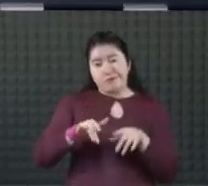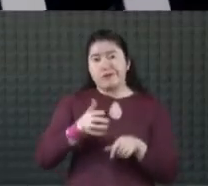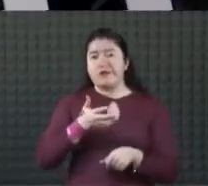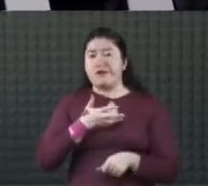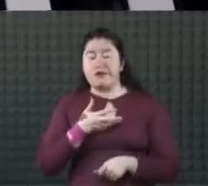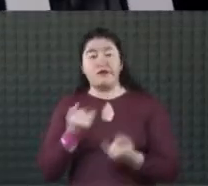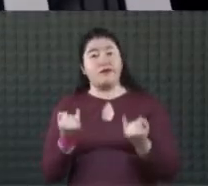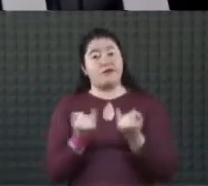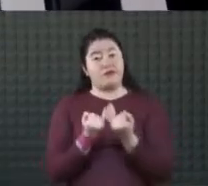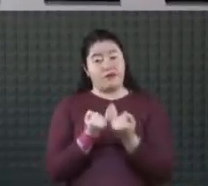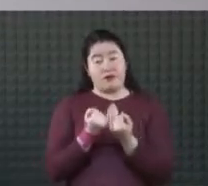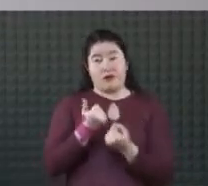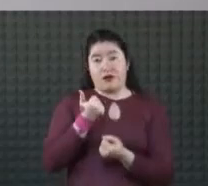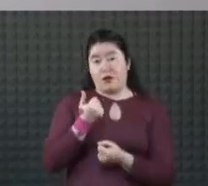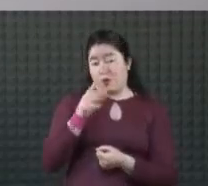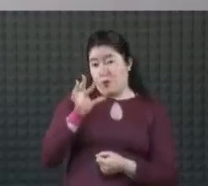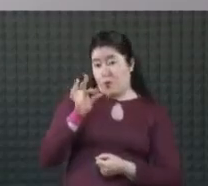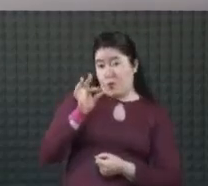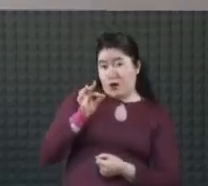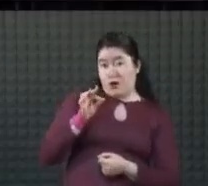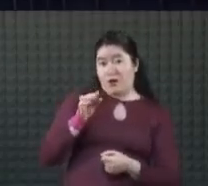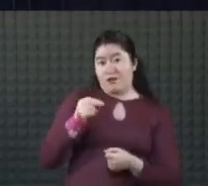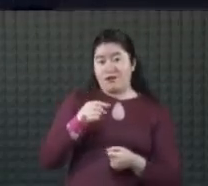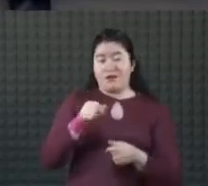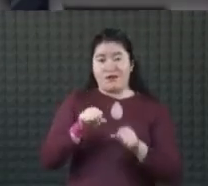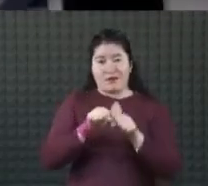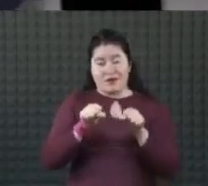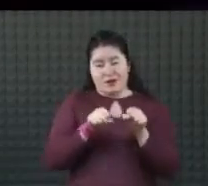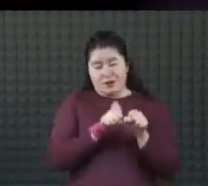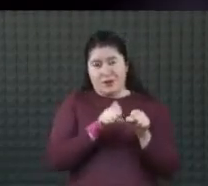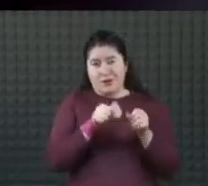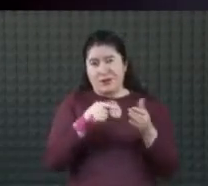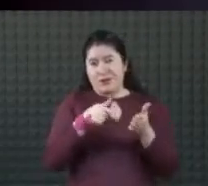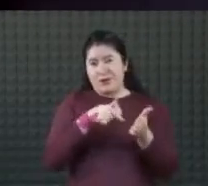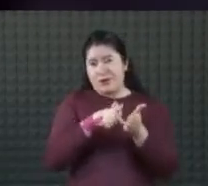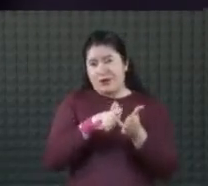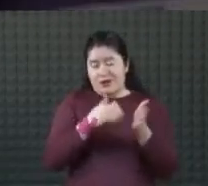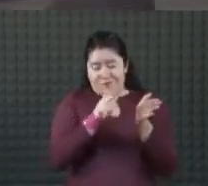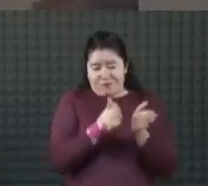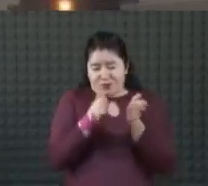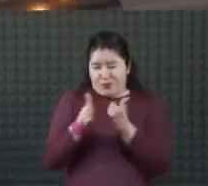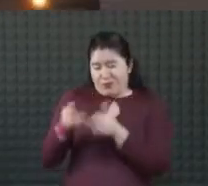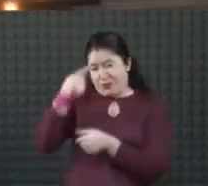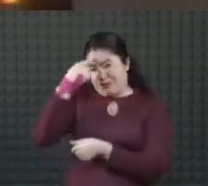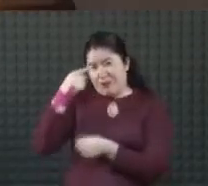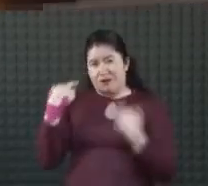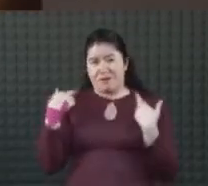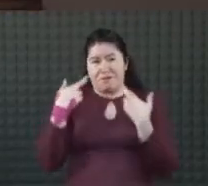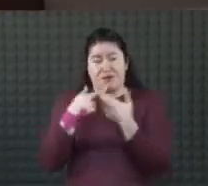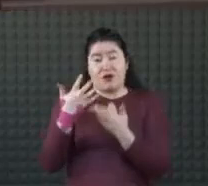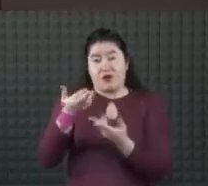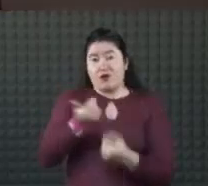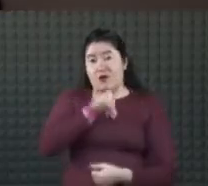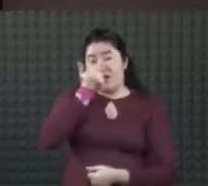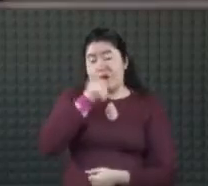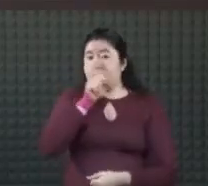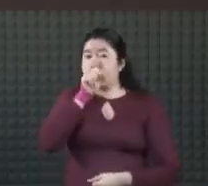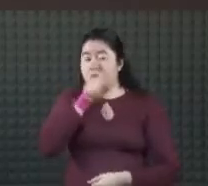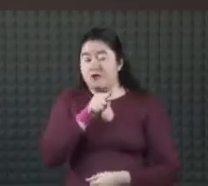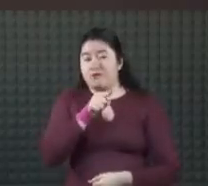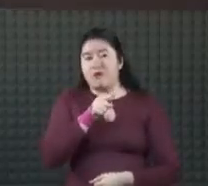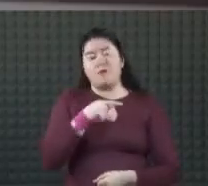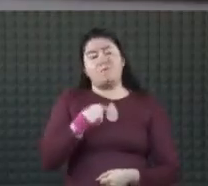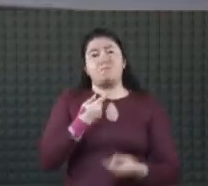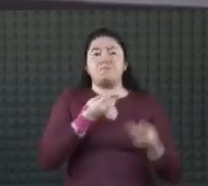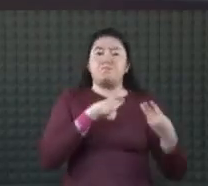plantel es el tercero de Álvaro Obregón. Se construyó gracias a que el terreno lo dio la alcaldía y